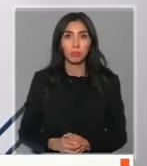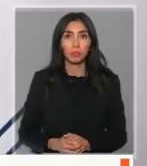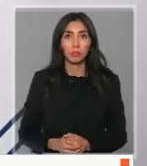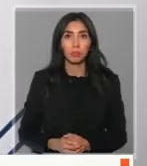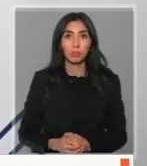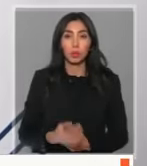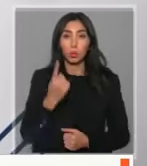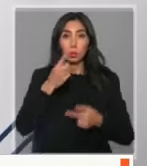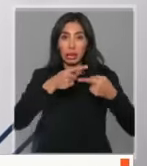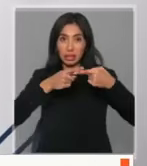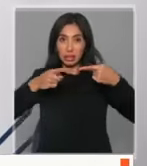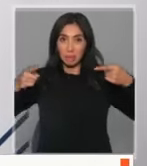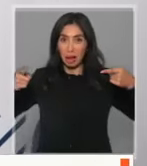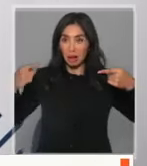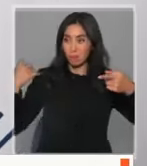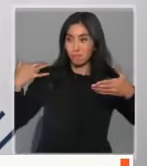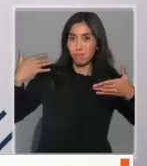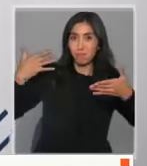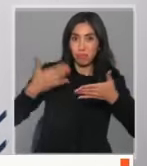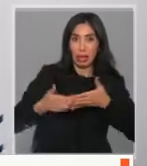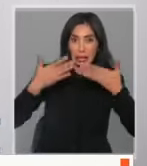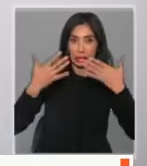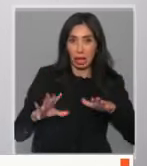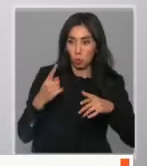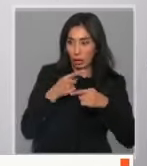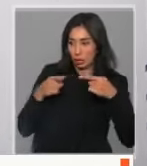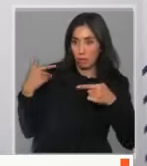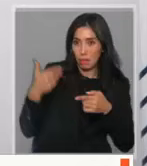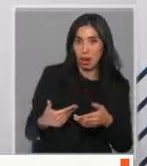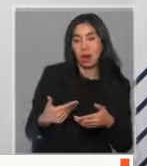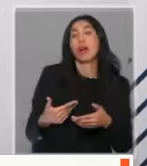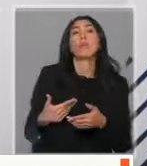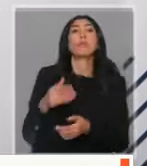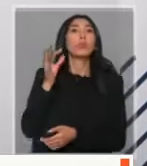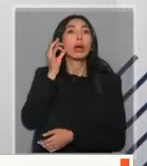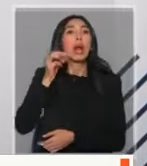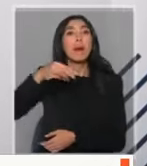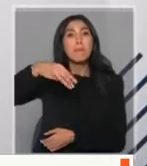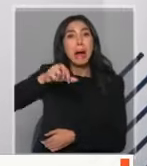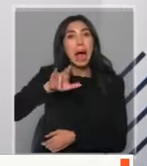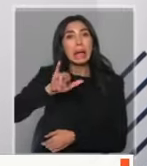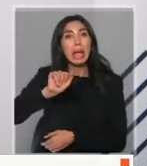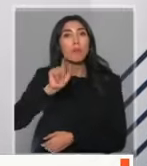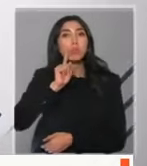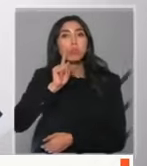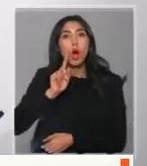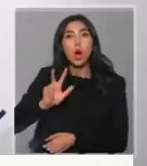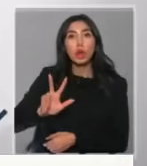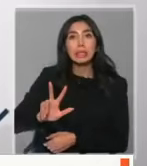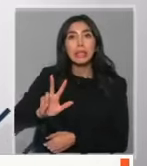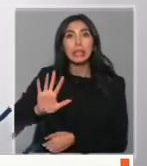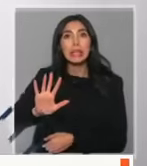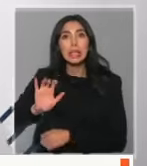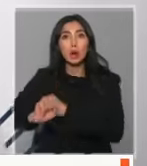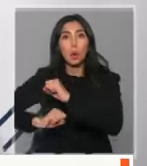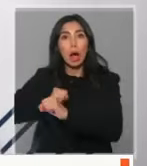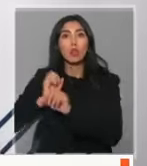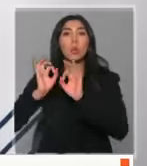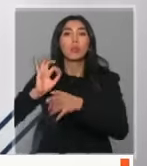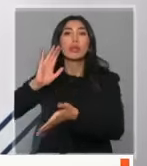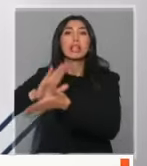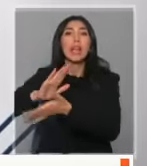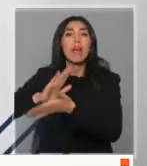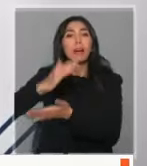Una semana ya ha pasado desde estas imágenes, donde se ve a María Elcira Contreras, de 85 años, celebrando el Día de la Madre con su familia